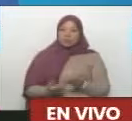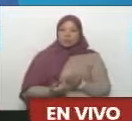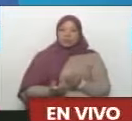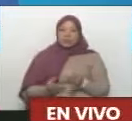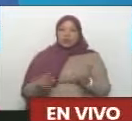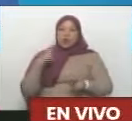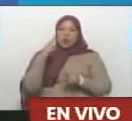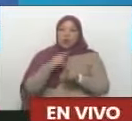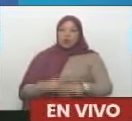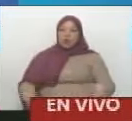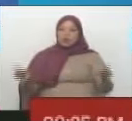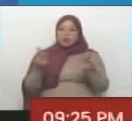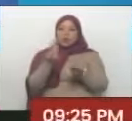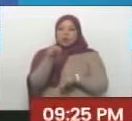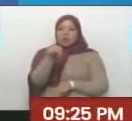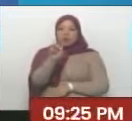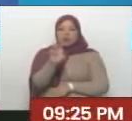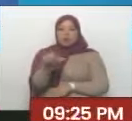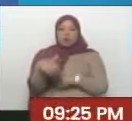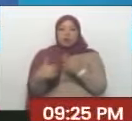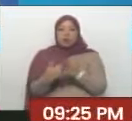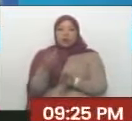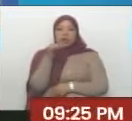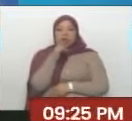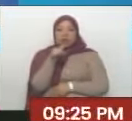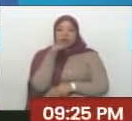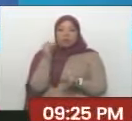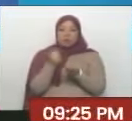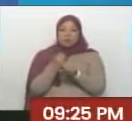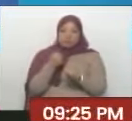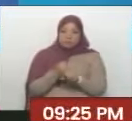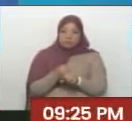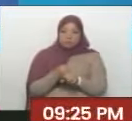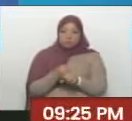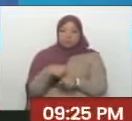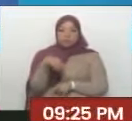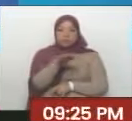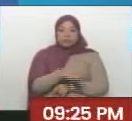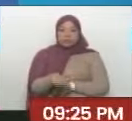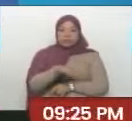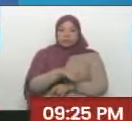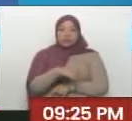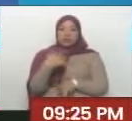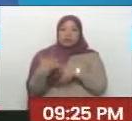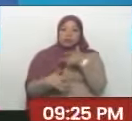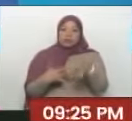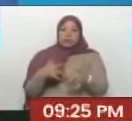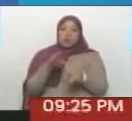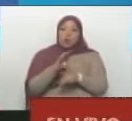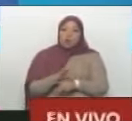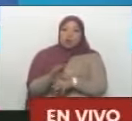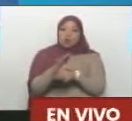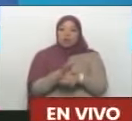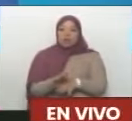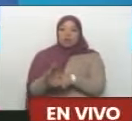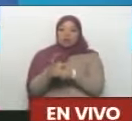la UNESCO, verdad? Entonces, además de la primera línea, que es cuidar